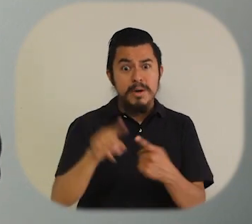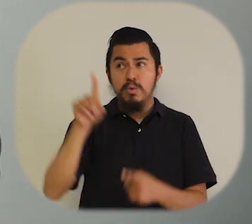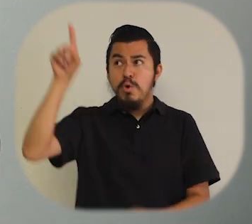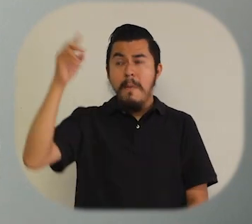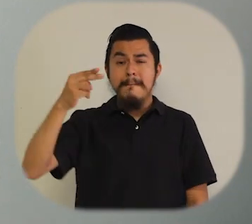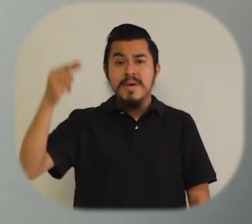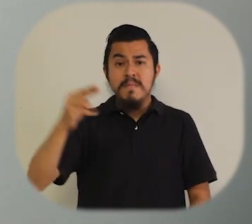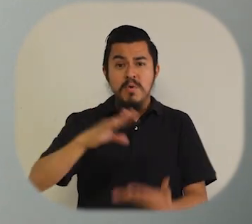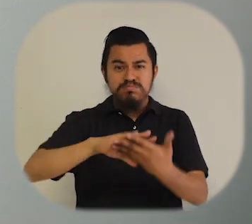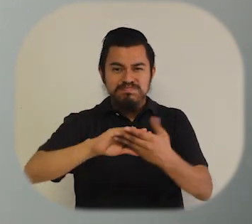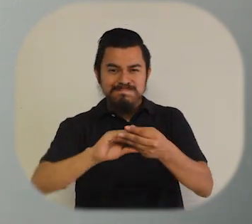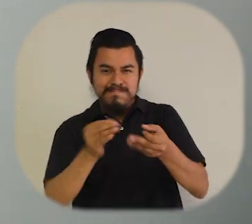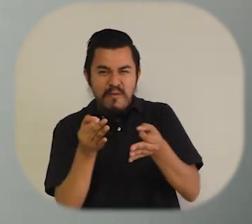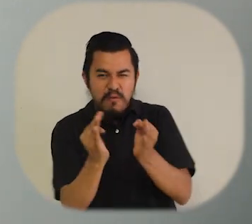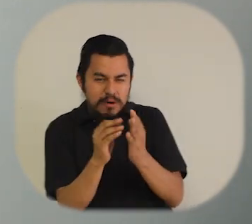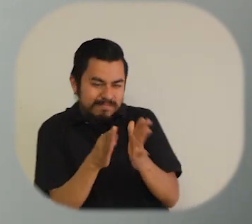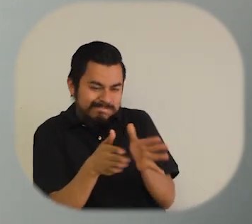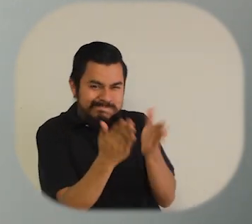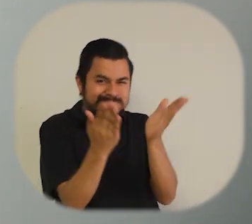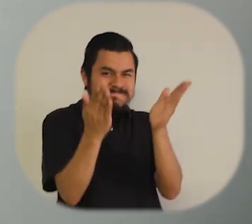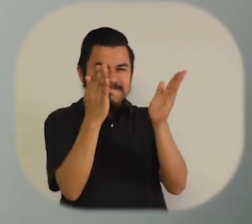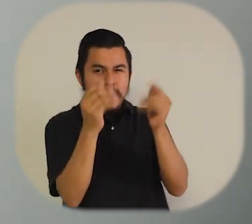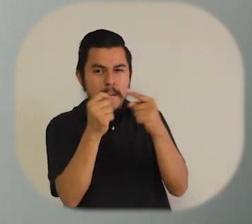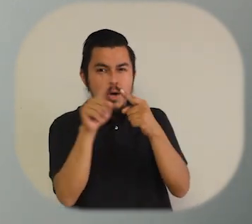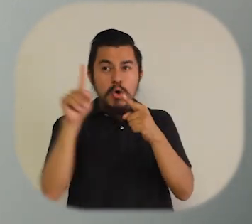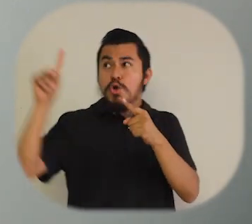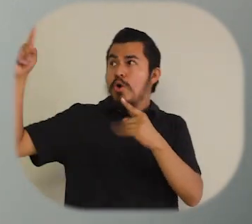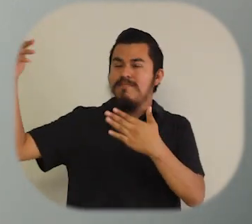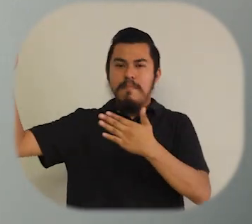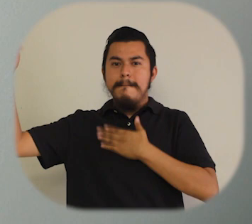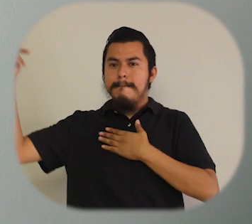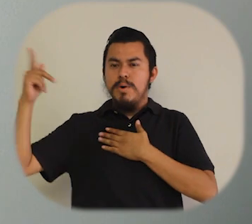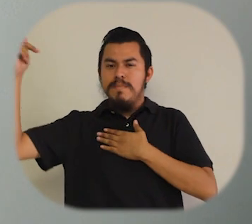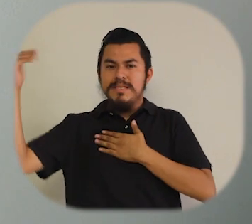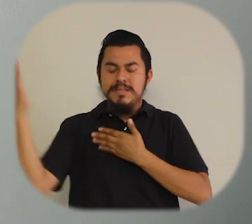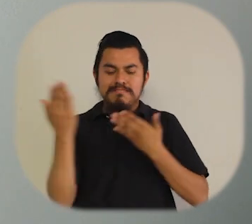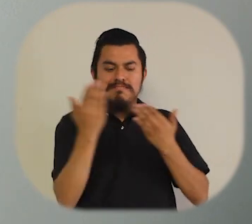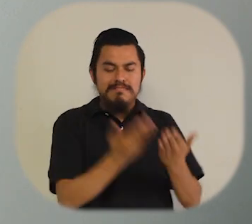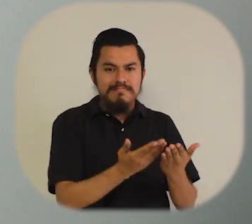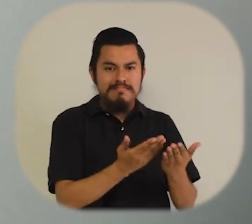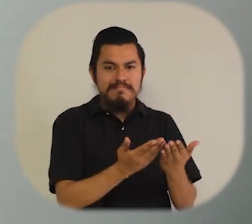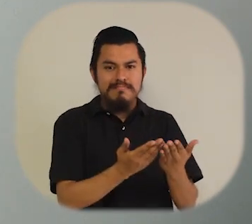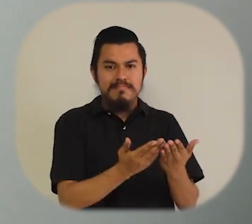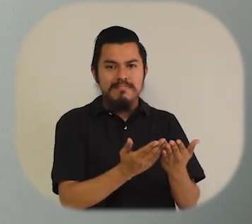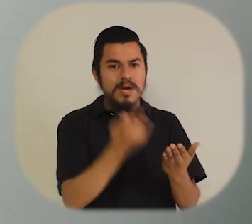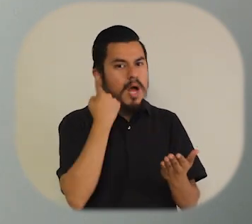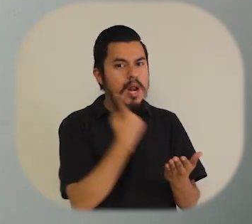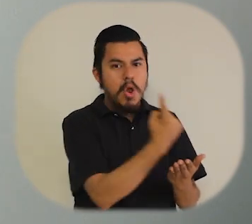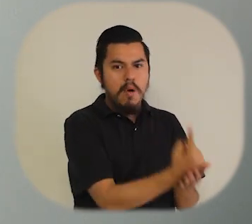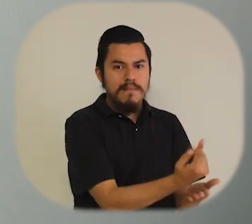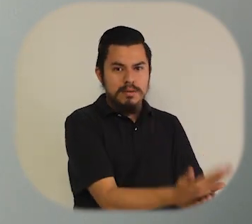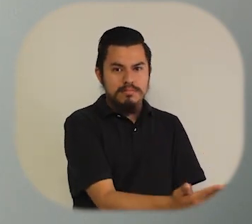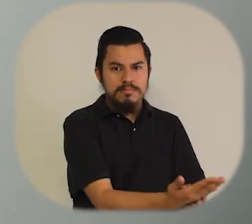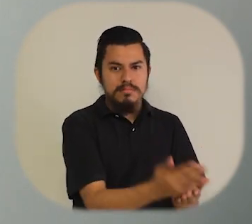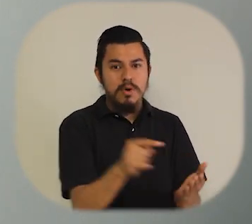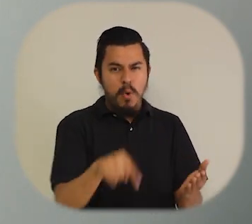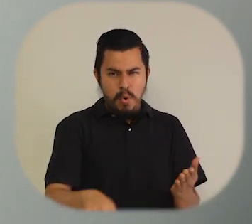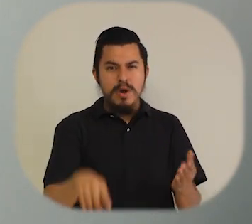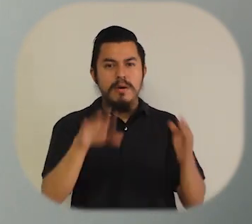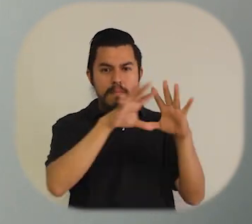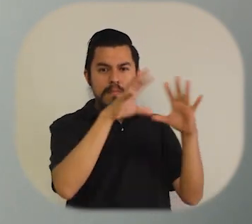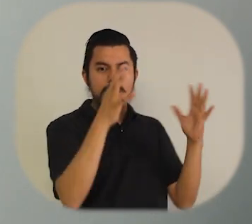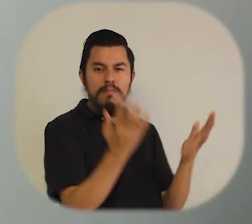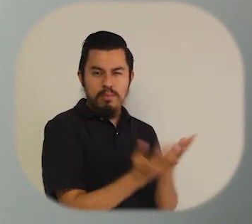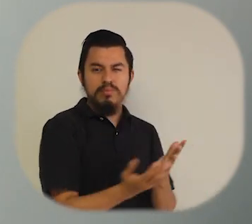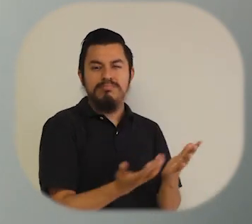una promesa a este hombre. Usted en el mundo que hoy tenemos, como usted entiende, una promesa no